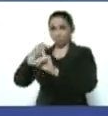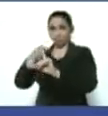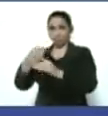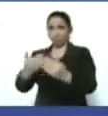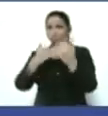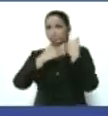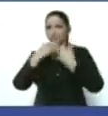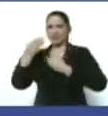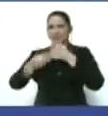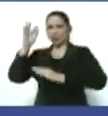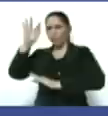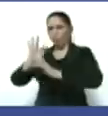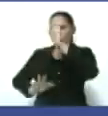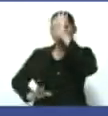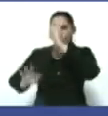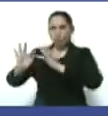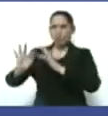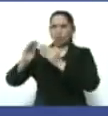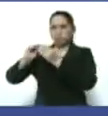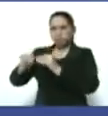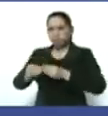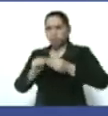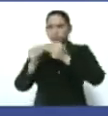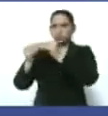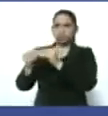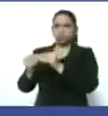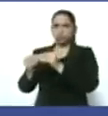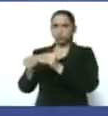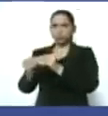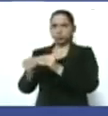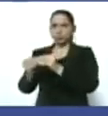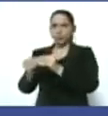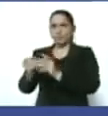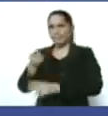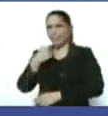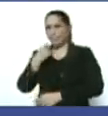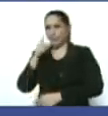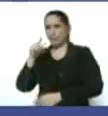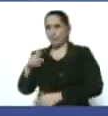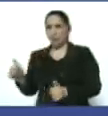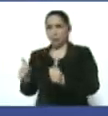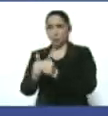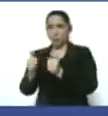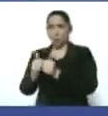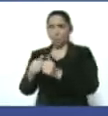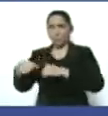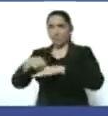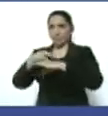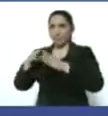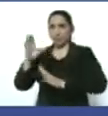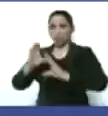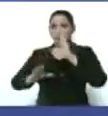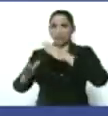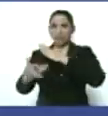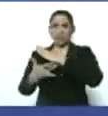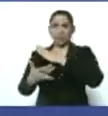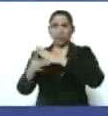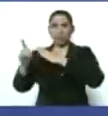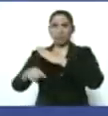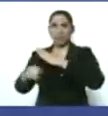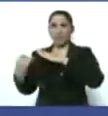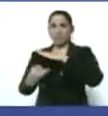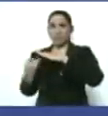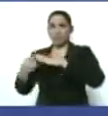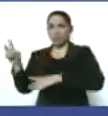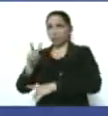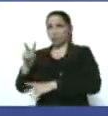la formulación, el diseño del Virocool, y con el Ministerio de Ciencia y Tecnología, a través del Instituto Venezolano de Investigaciones